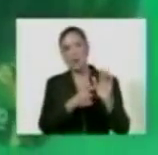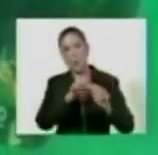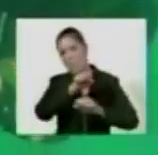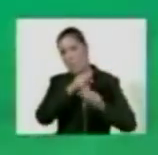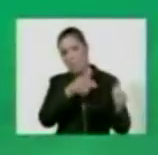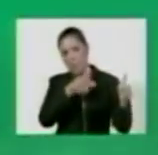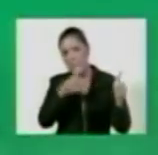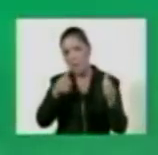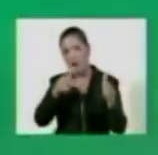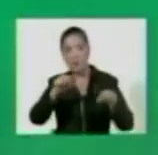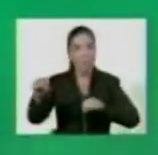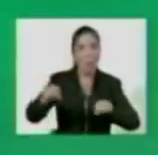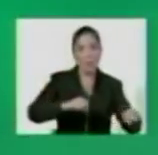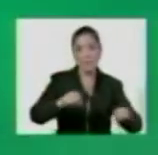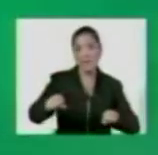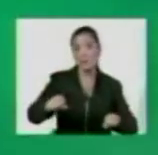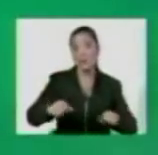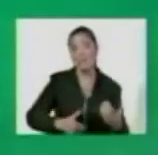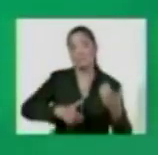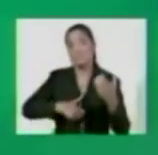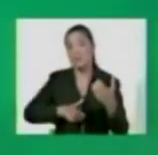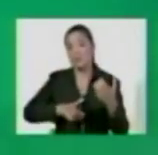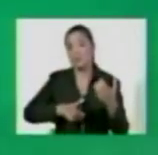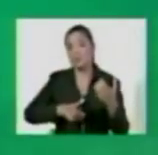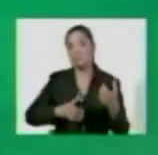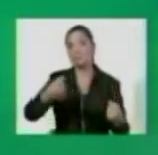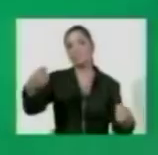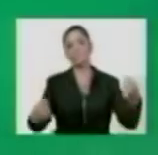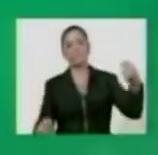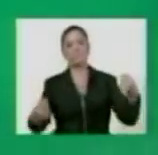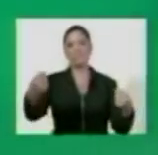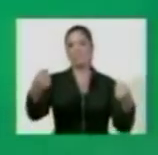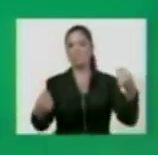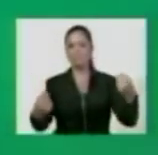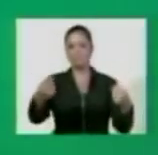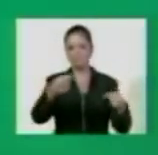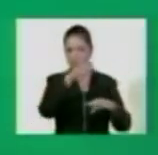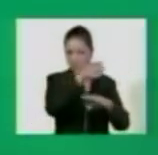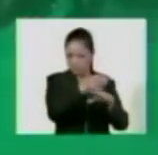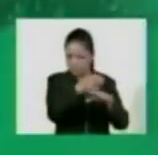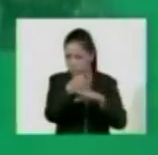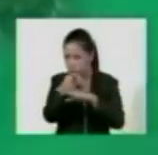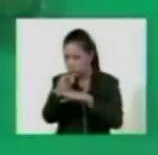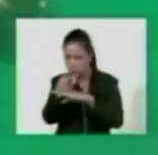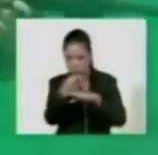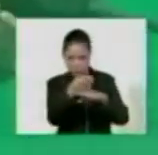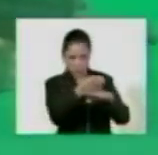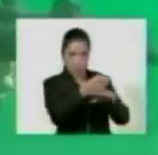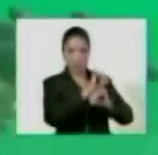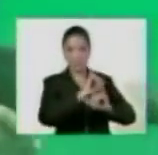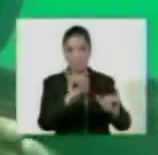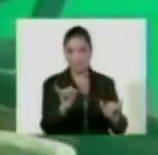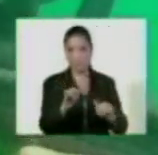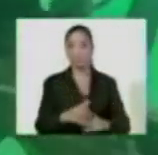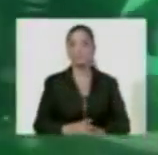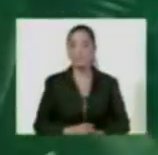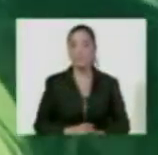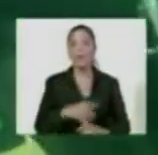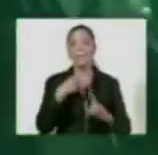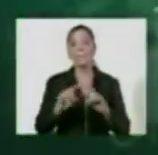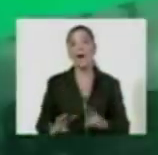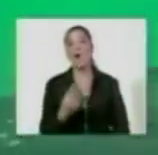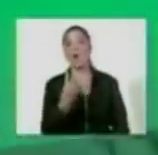movimiento con artillería pesada, con nuestro vehículo blindado de la Infantería de Marina Bolivariana y cuatro